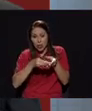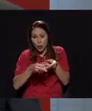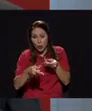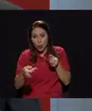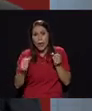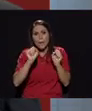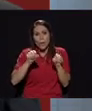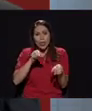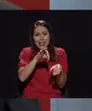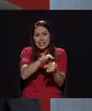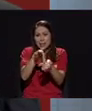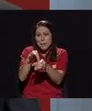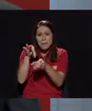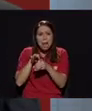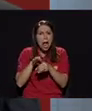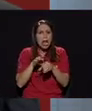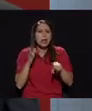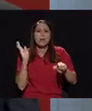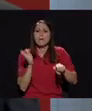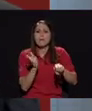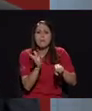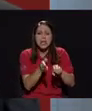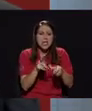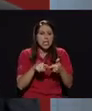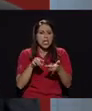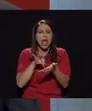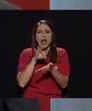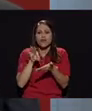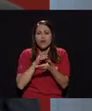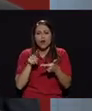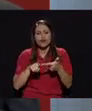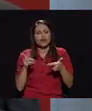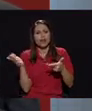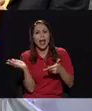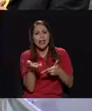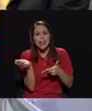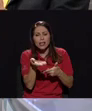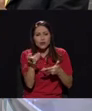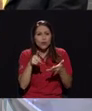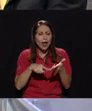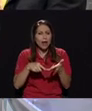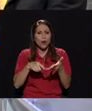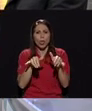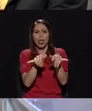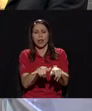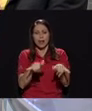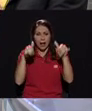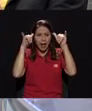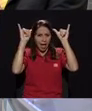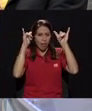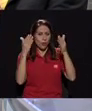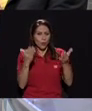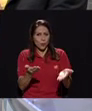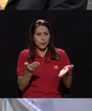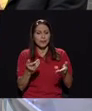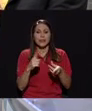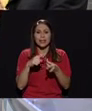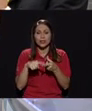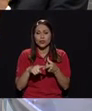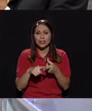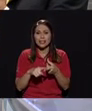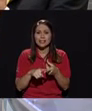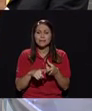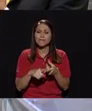sembrar cualquiera de las cosas, piña, arroz, caña de azúcar, ganado, etc. Entonces,